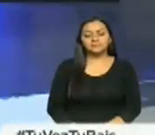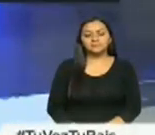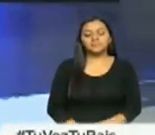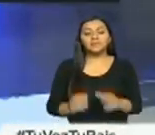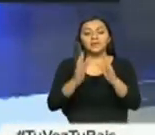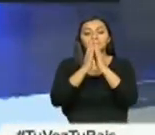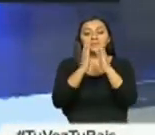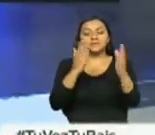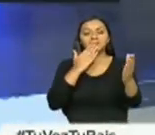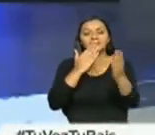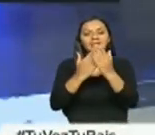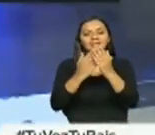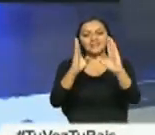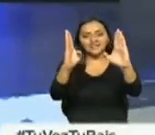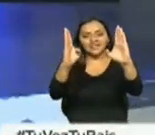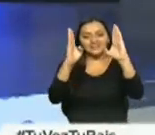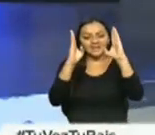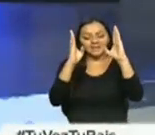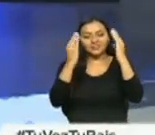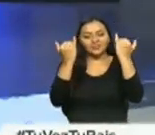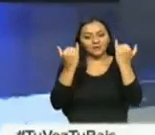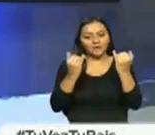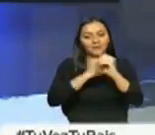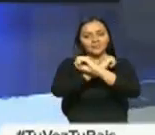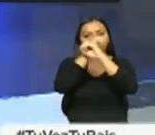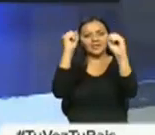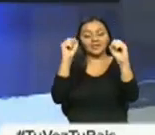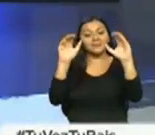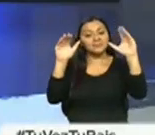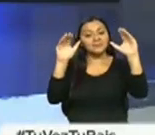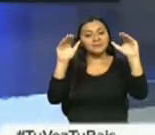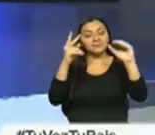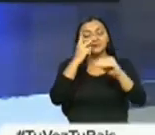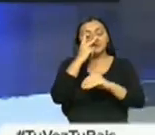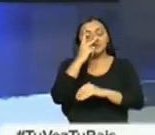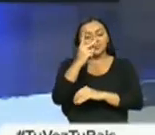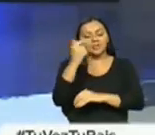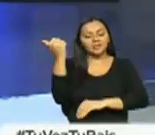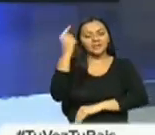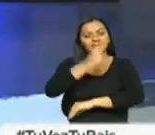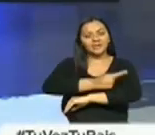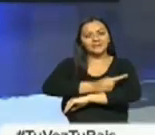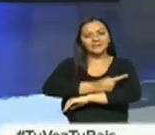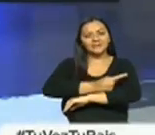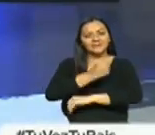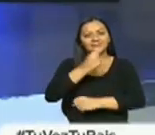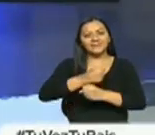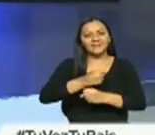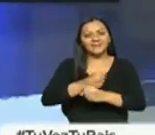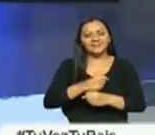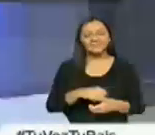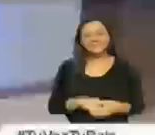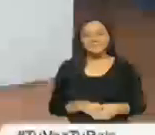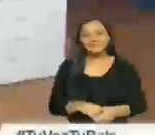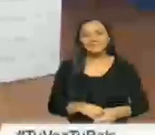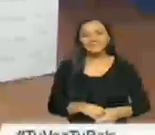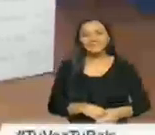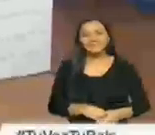Muchas gracias por habernos acompañado en esta mañana. Yo me despido augurándole un excelente día de labores.